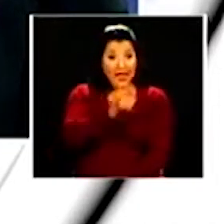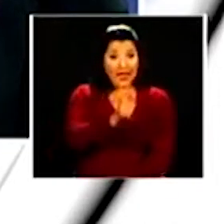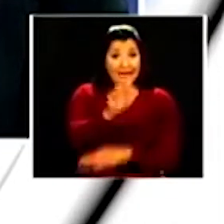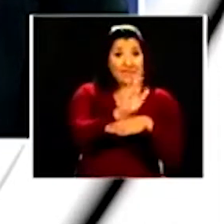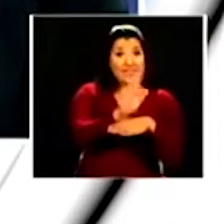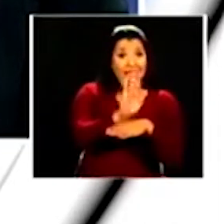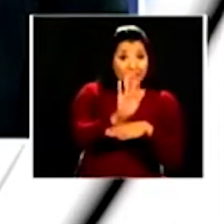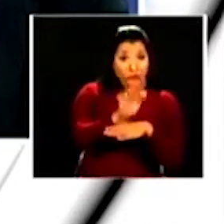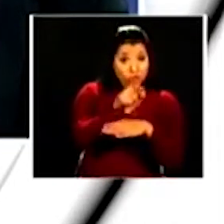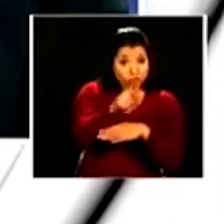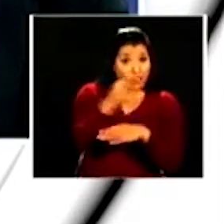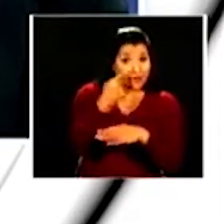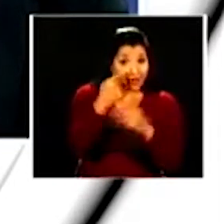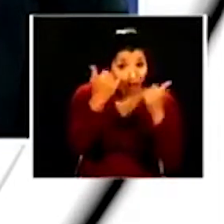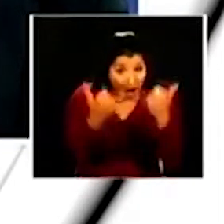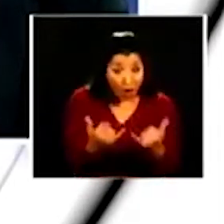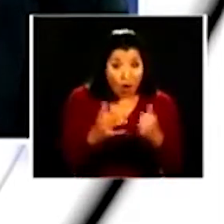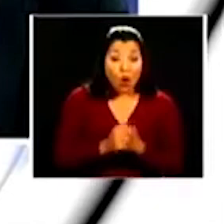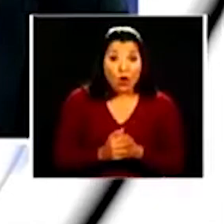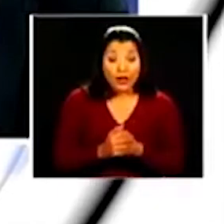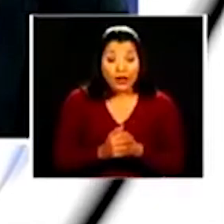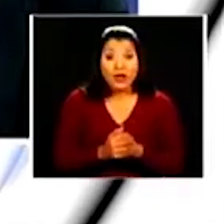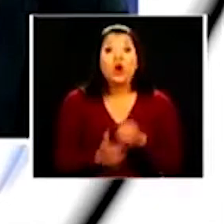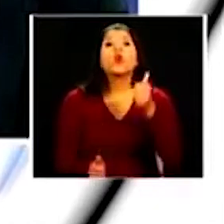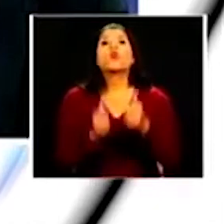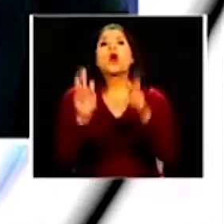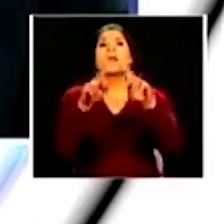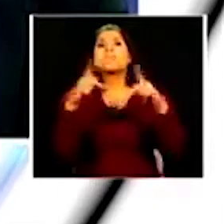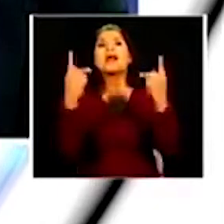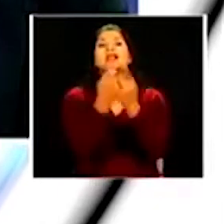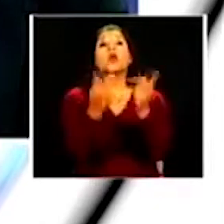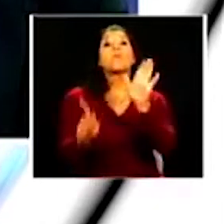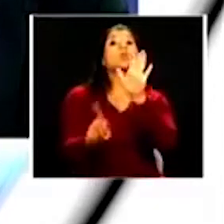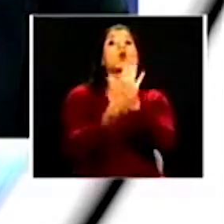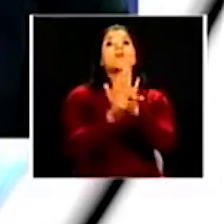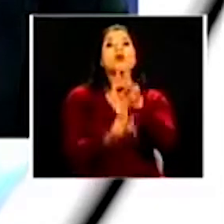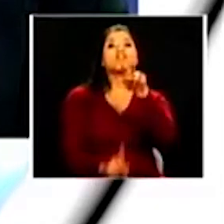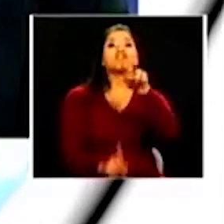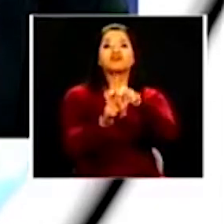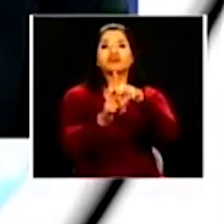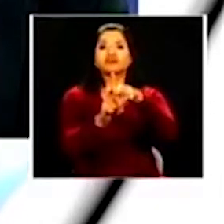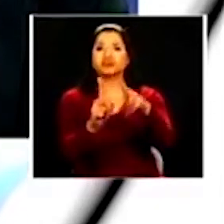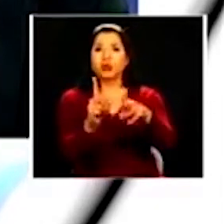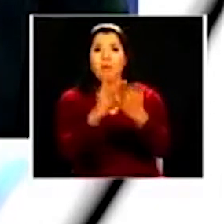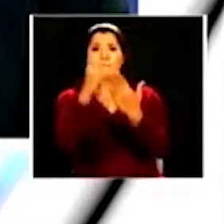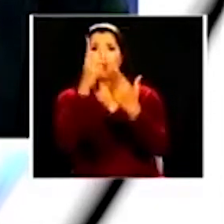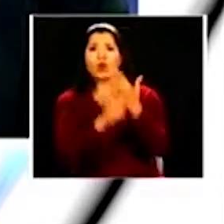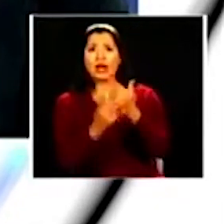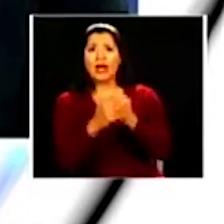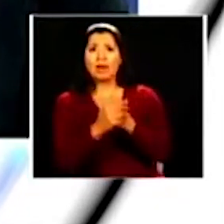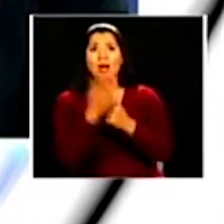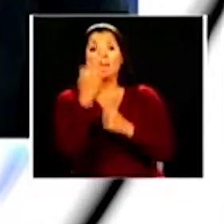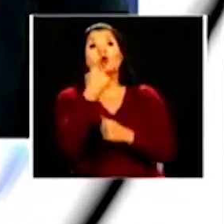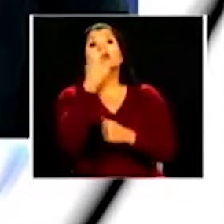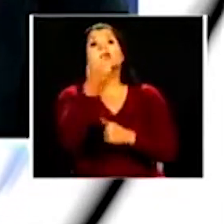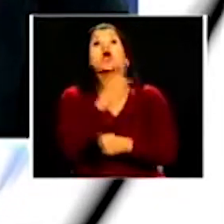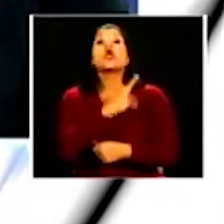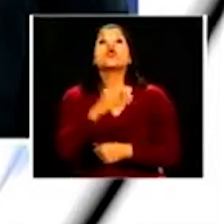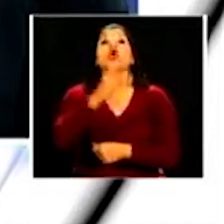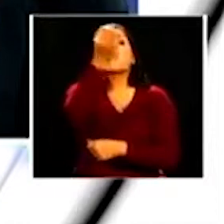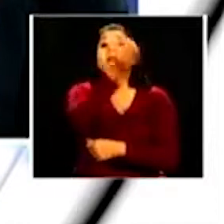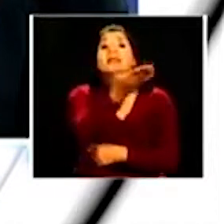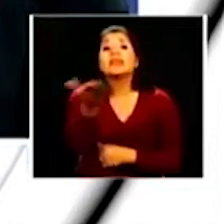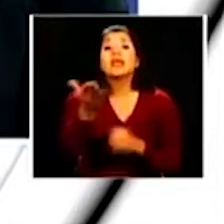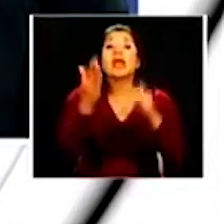es el partido que prohibió o sacó un programa de televisión porque decía que Dios te bendiga o la Virgen te proteja? ¿Cuál es el